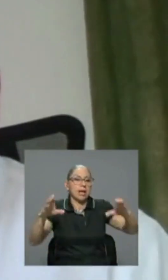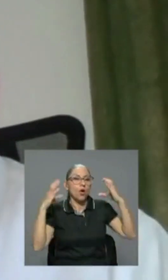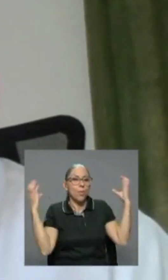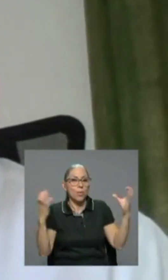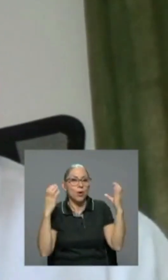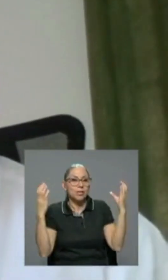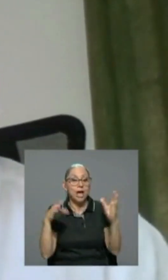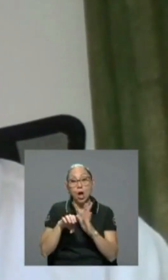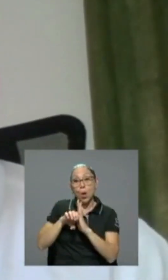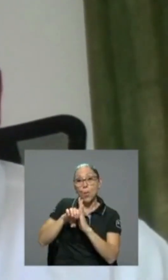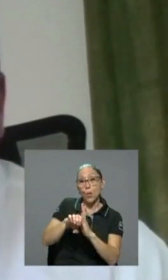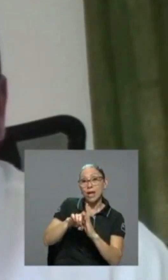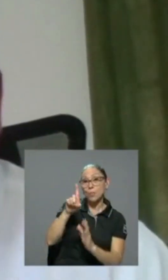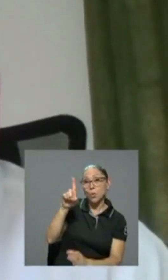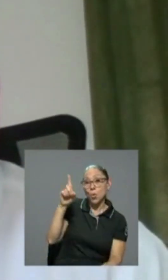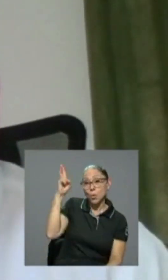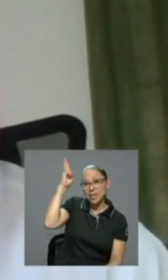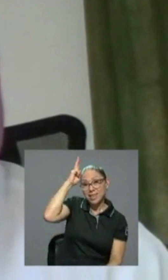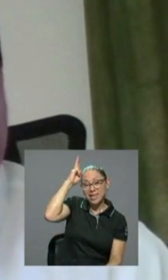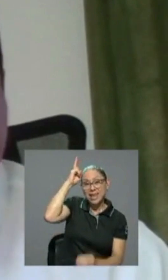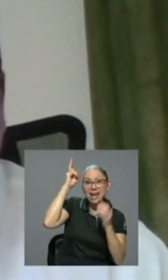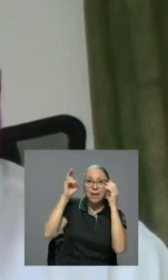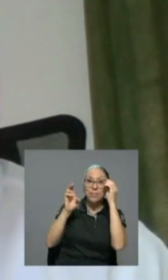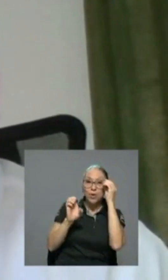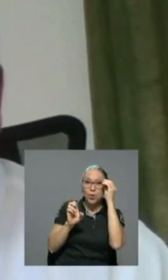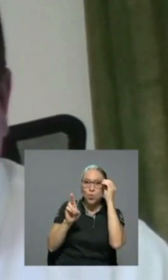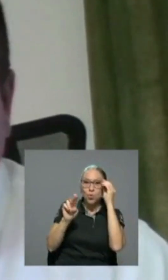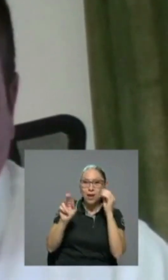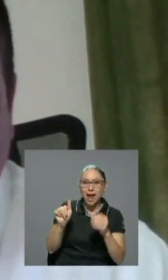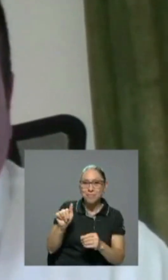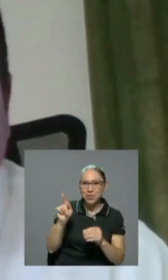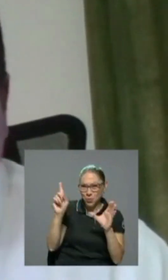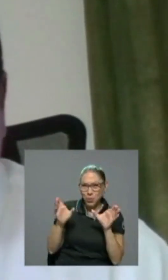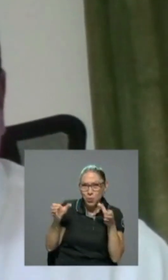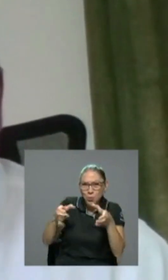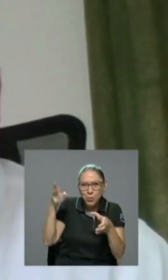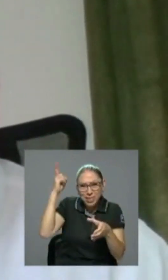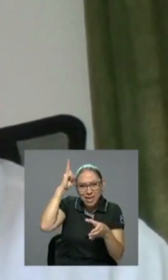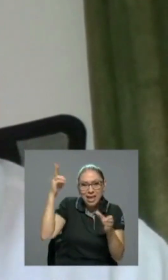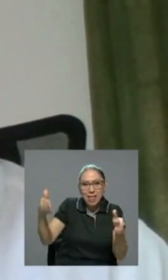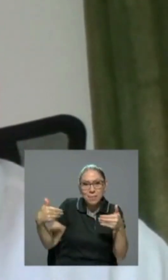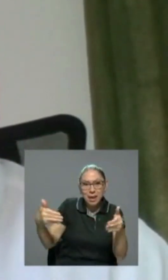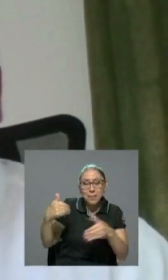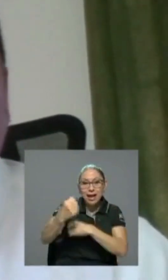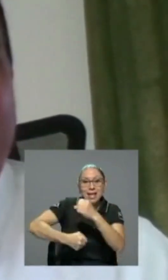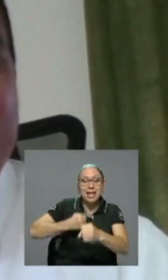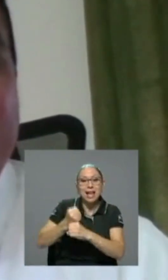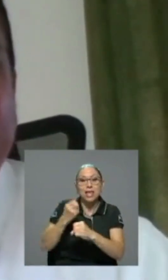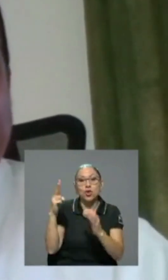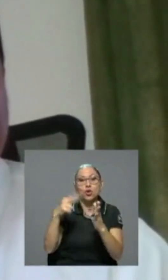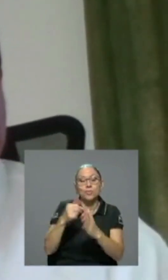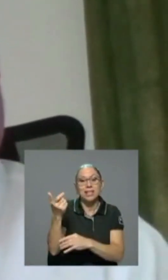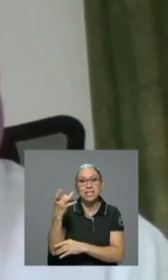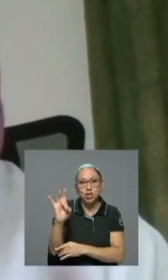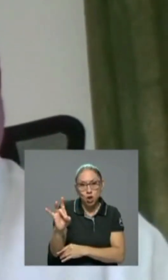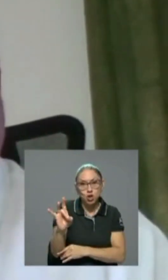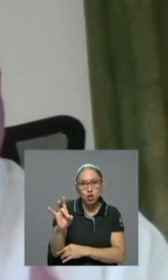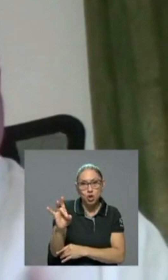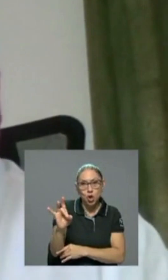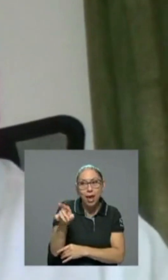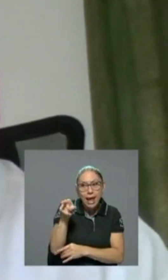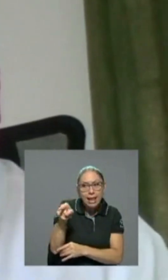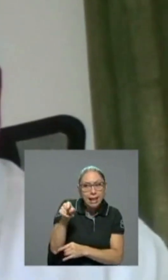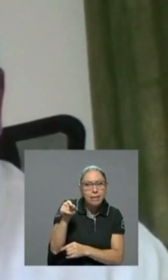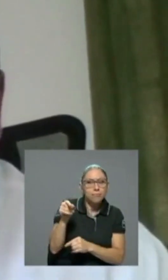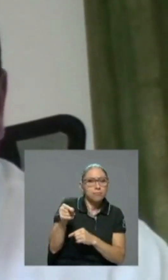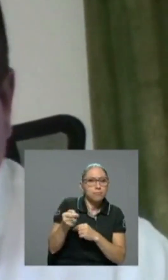un indígena Guna, de una de las etnias indígenas de Panamá, en 2018, como parte de estas críticas y